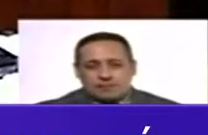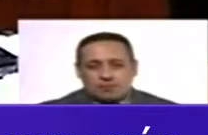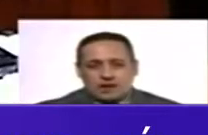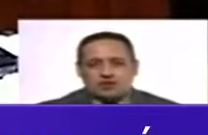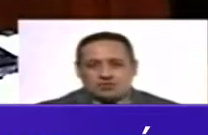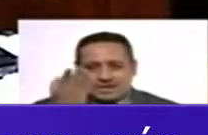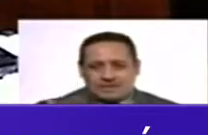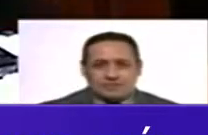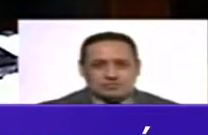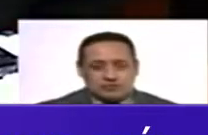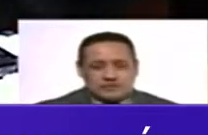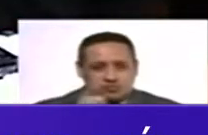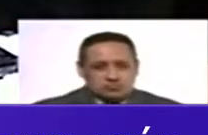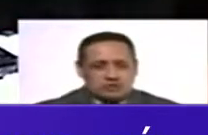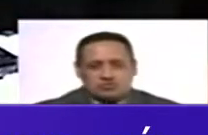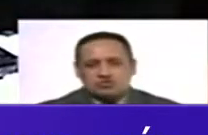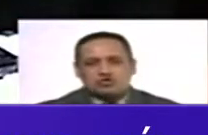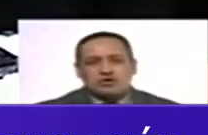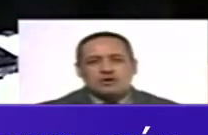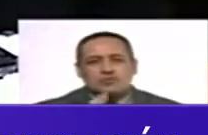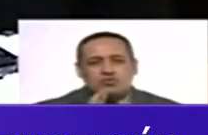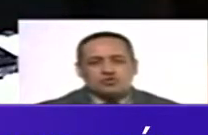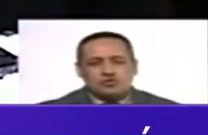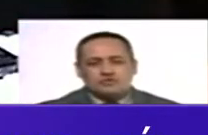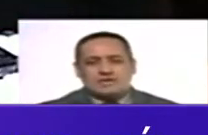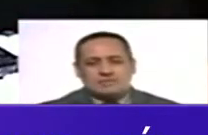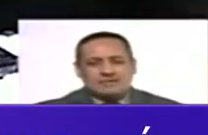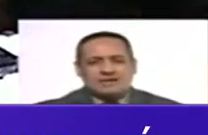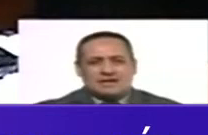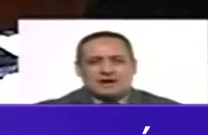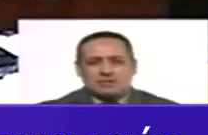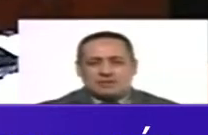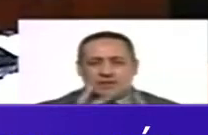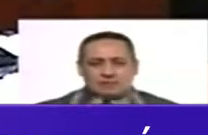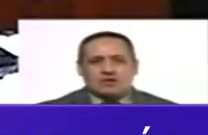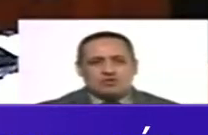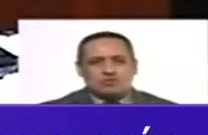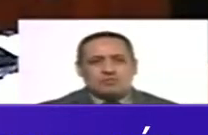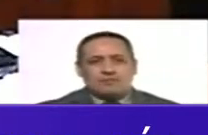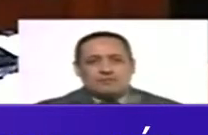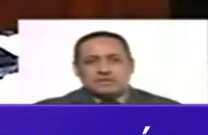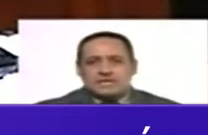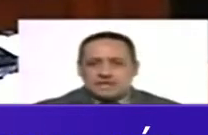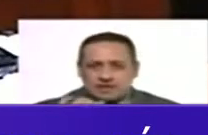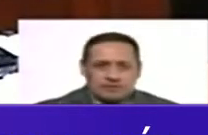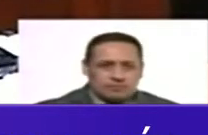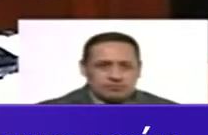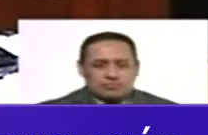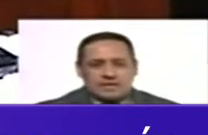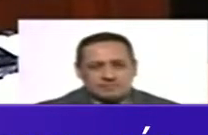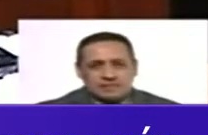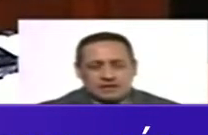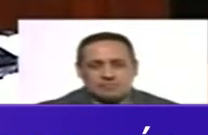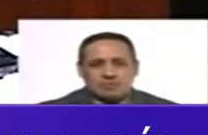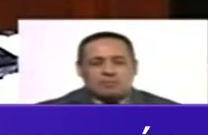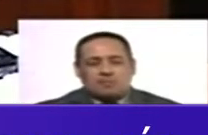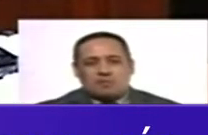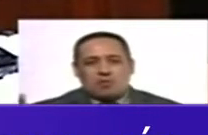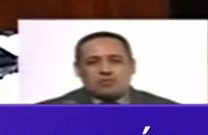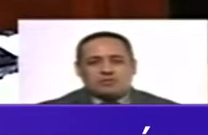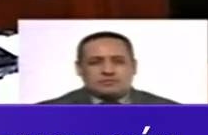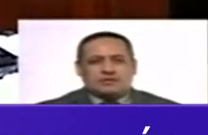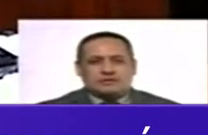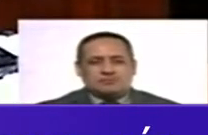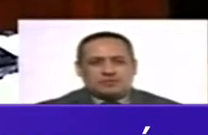que el congresista denunciado no respondió de manera inmediata a la acción de la justicia a fin de esclarecer los hechos imputados